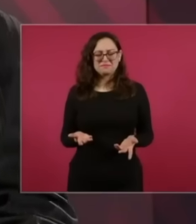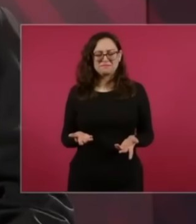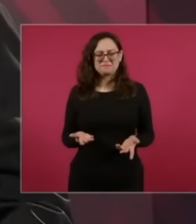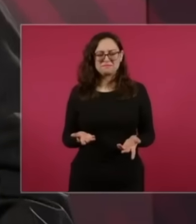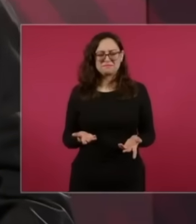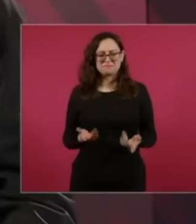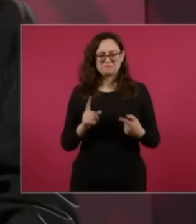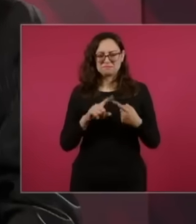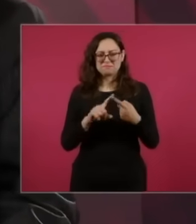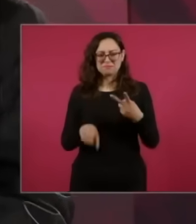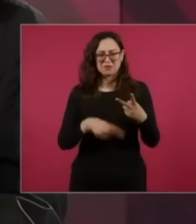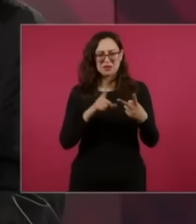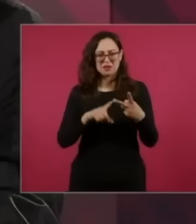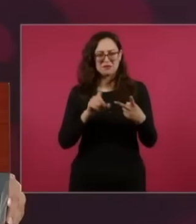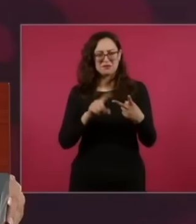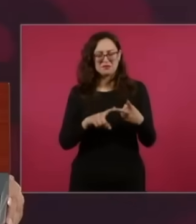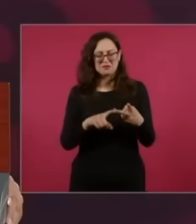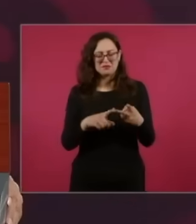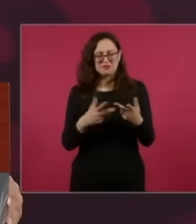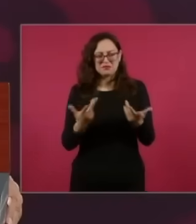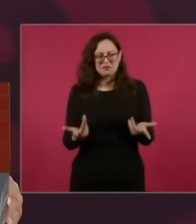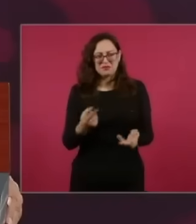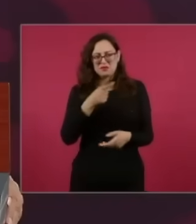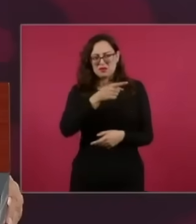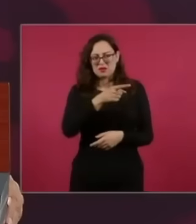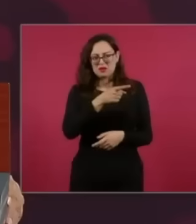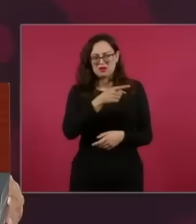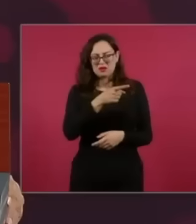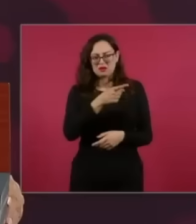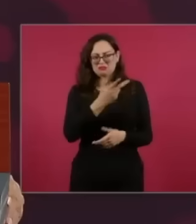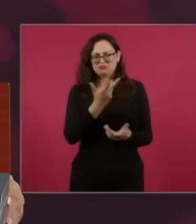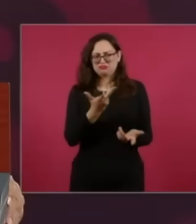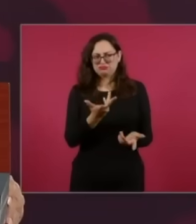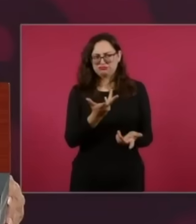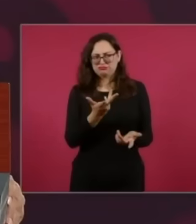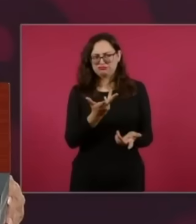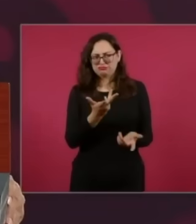sino porque con